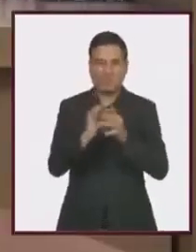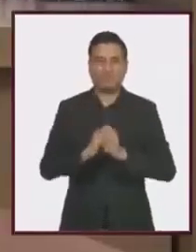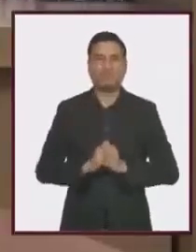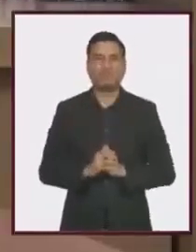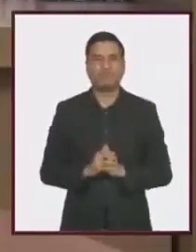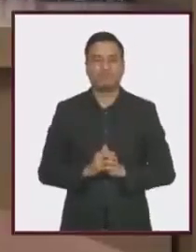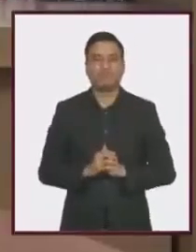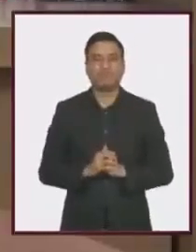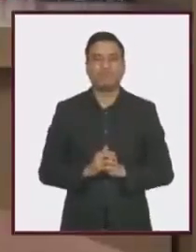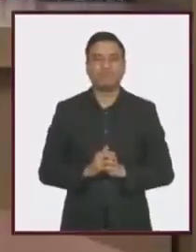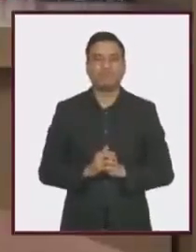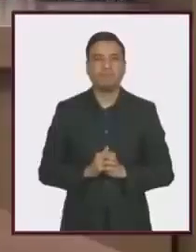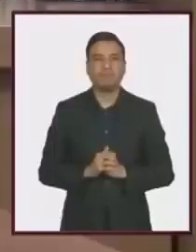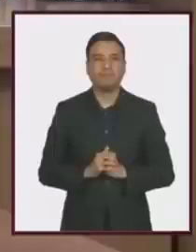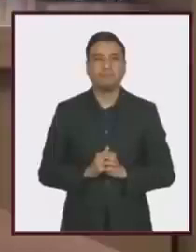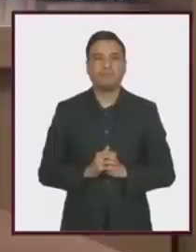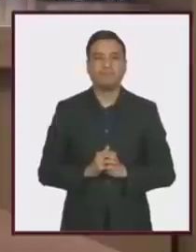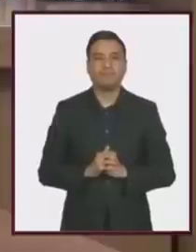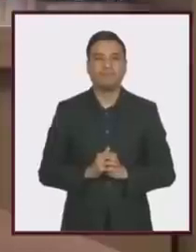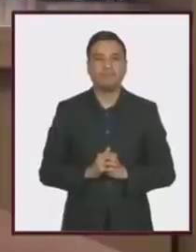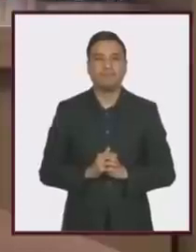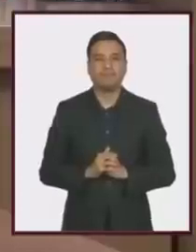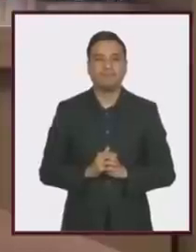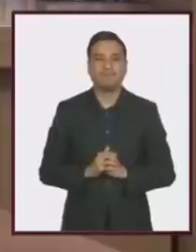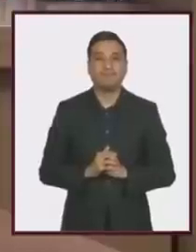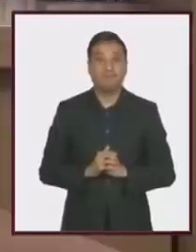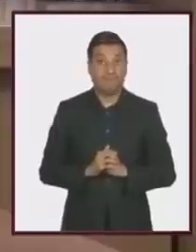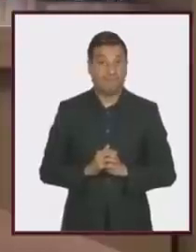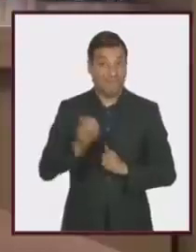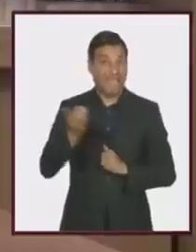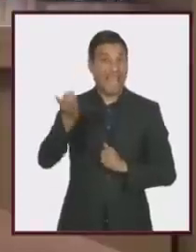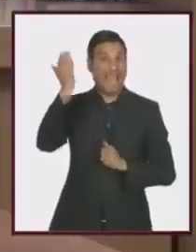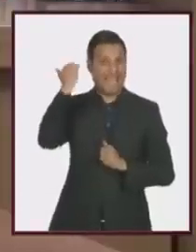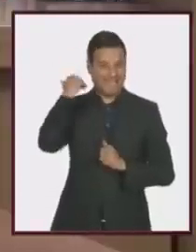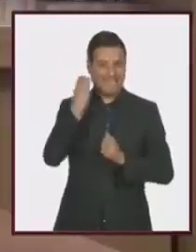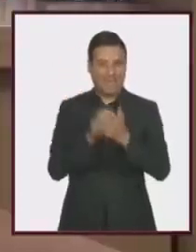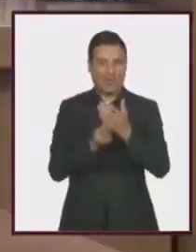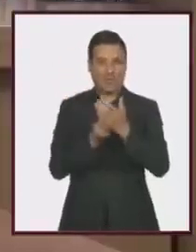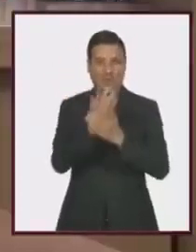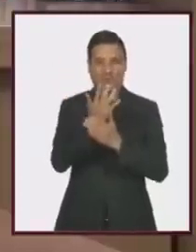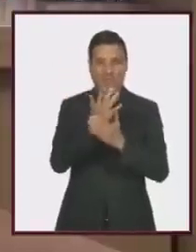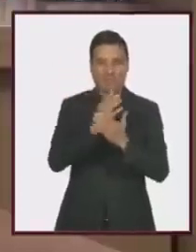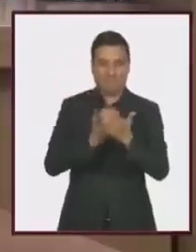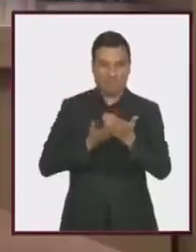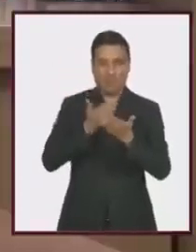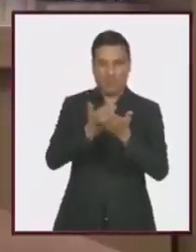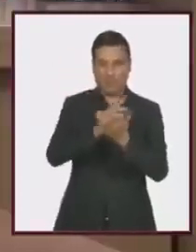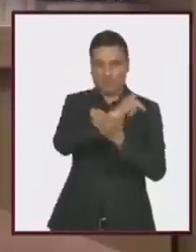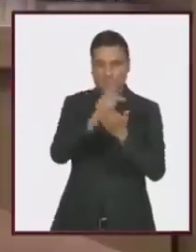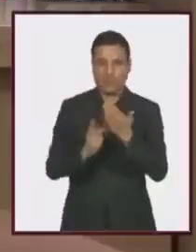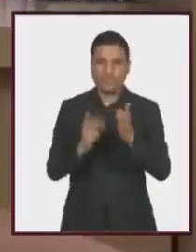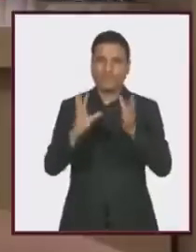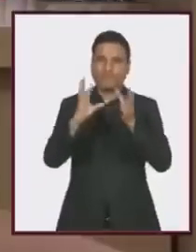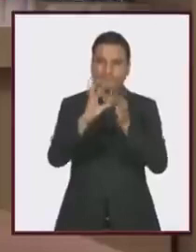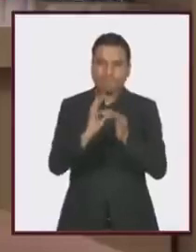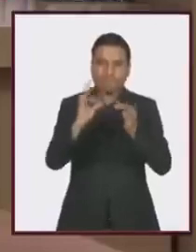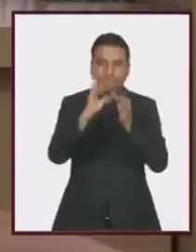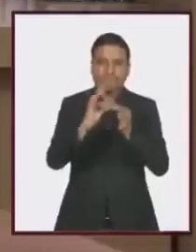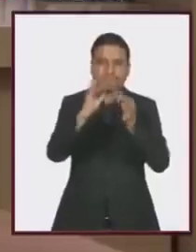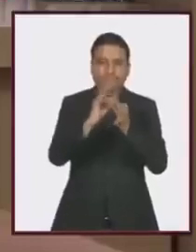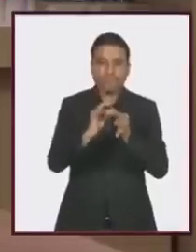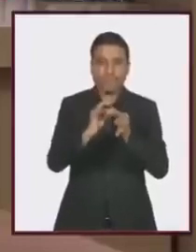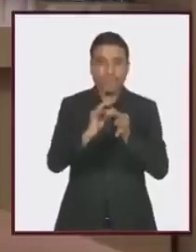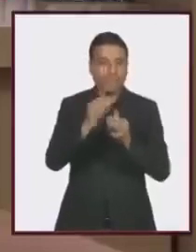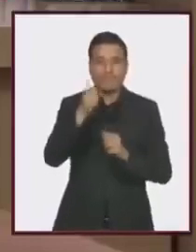han hecho sobre esta nueva propuesta curricular, se ha enfatizado mucho precisamente este último